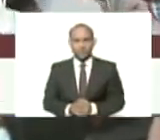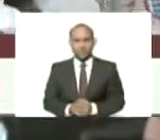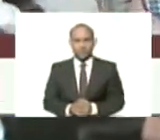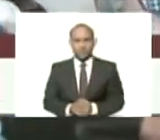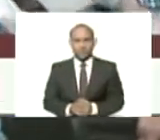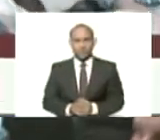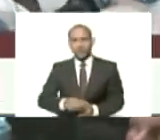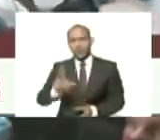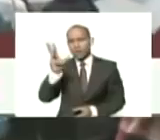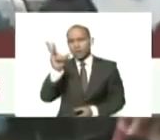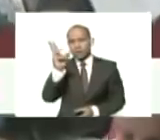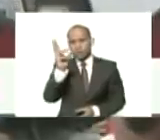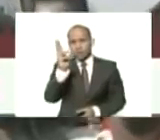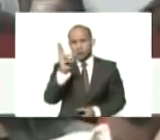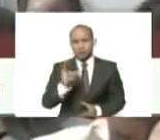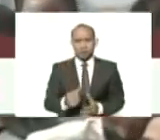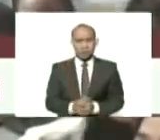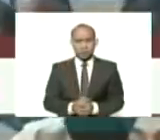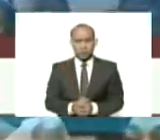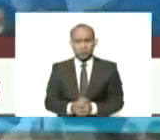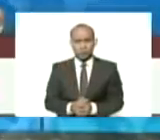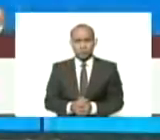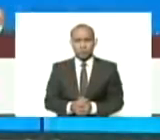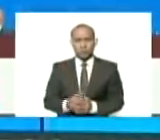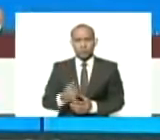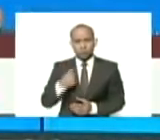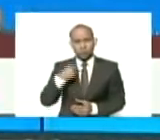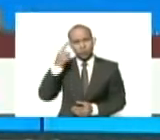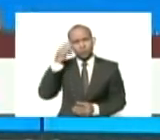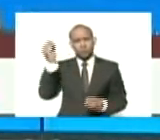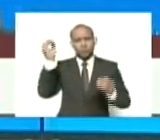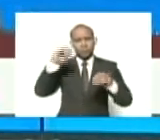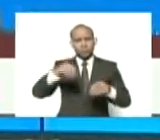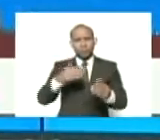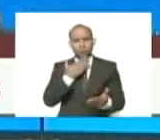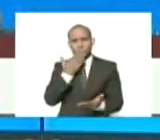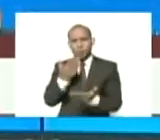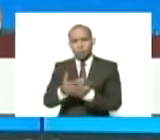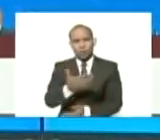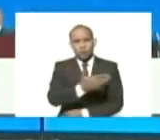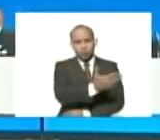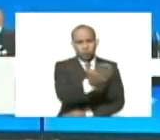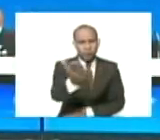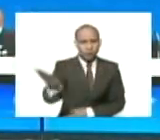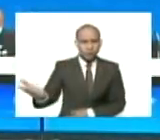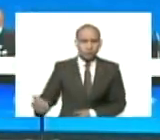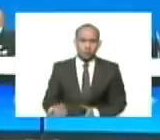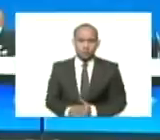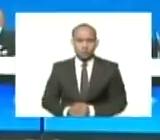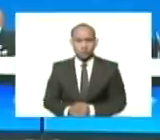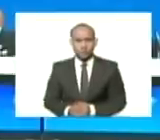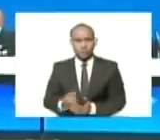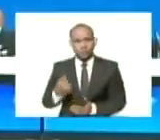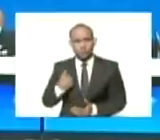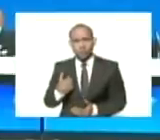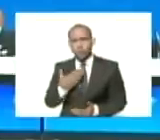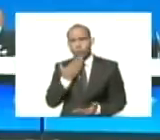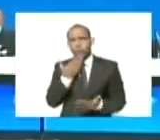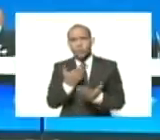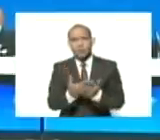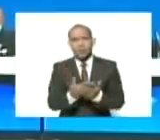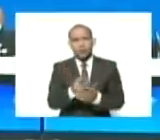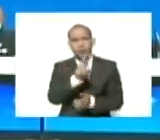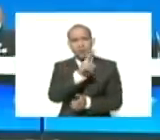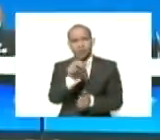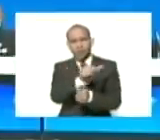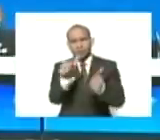En tercer lugar, estoy de acuerdo con la propuesta surgida de ustedes y le pido a la vicepresidenta